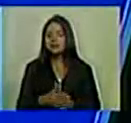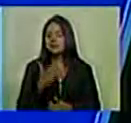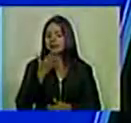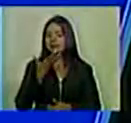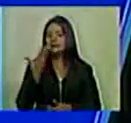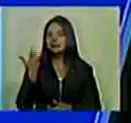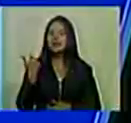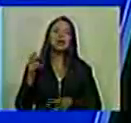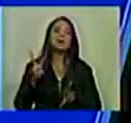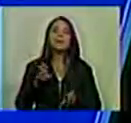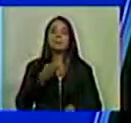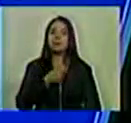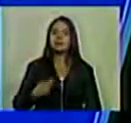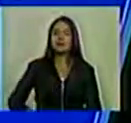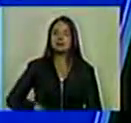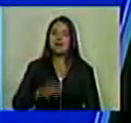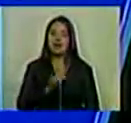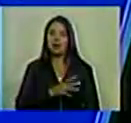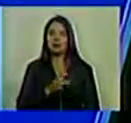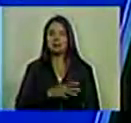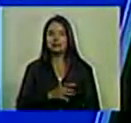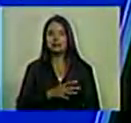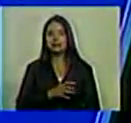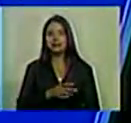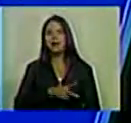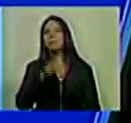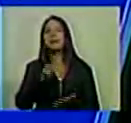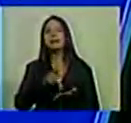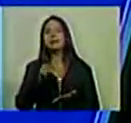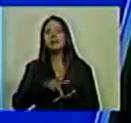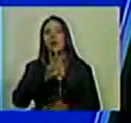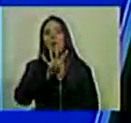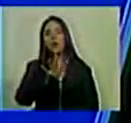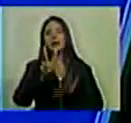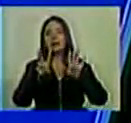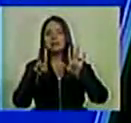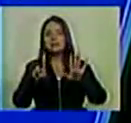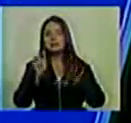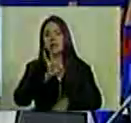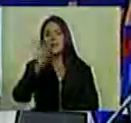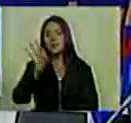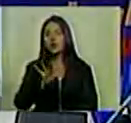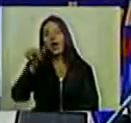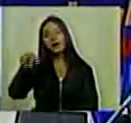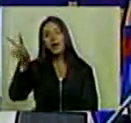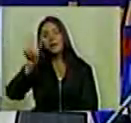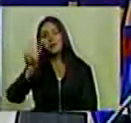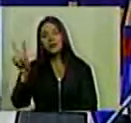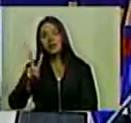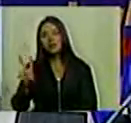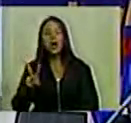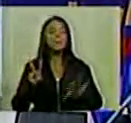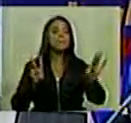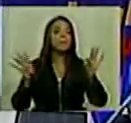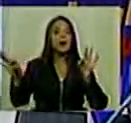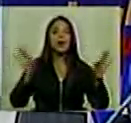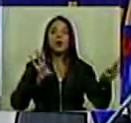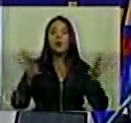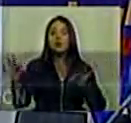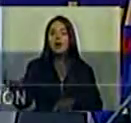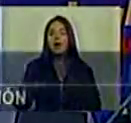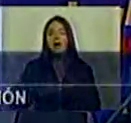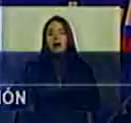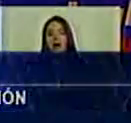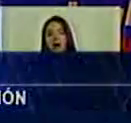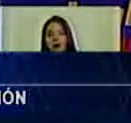elección presidencial en Chile participó el 46%. En Venezuela, para escoger alcaldes y